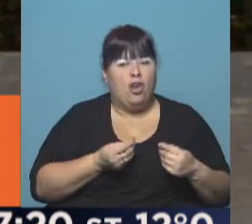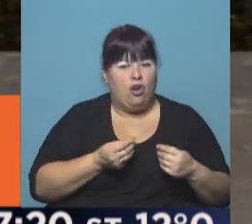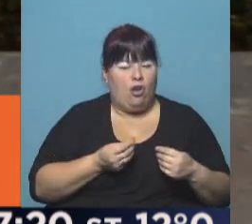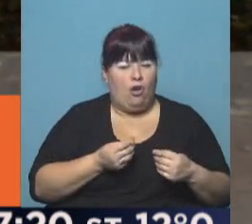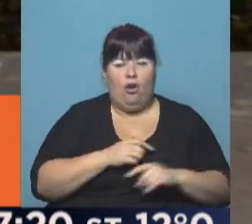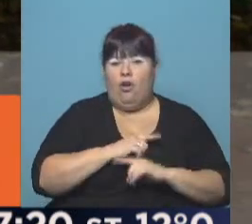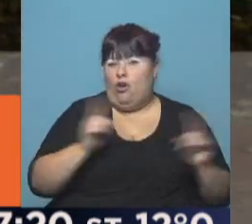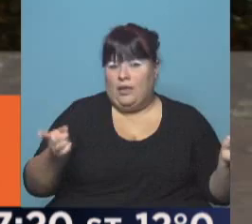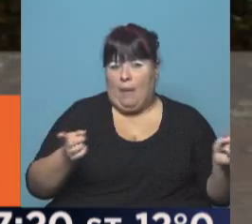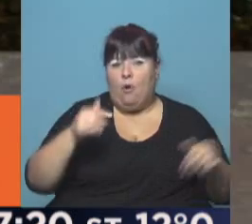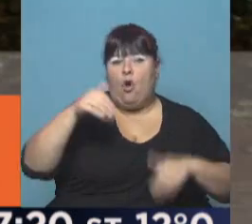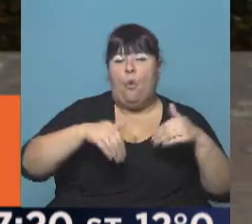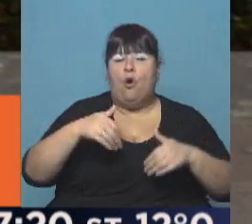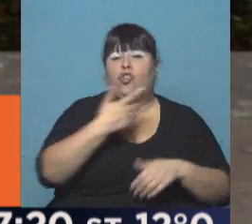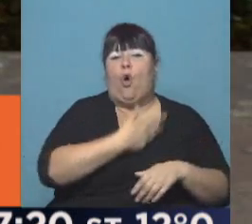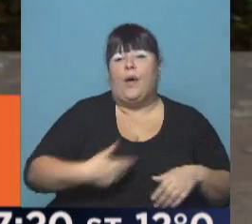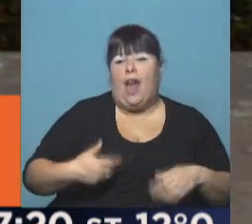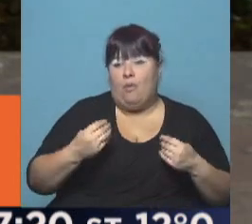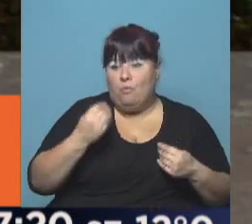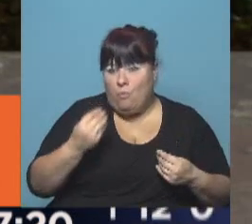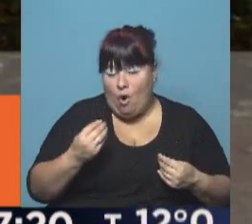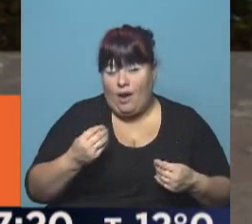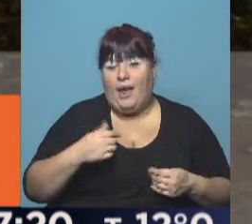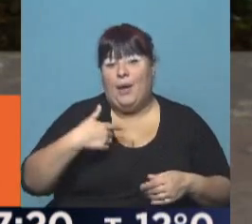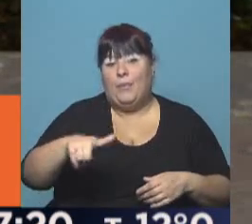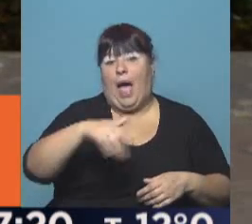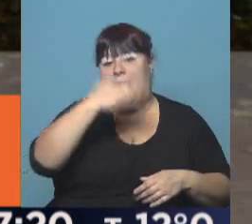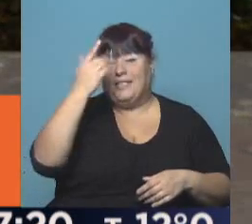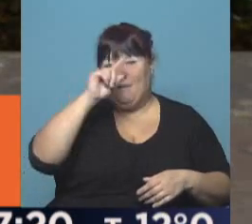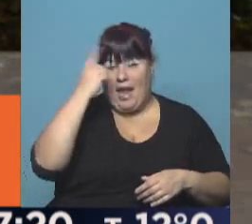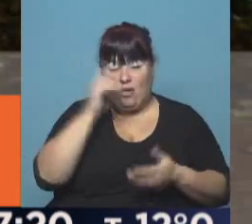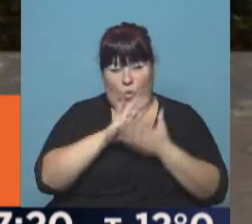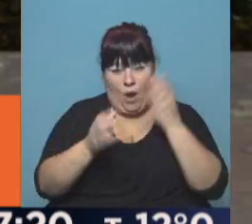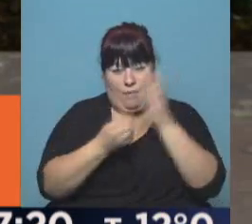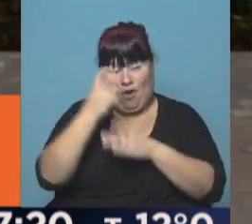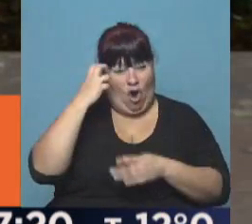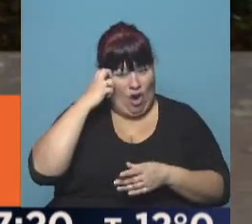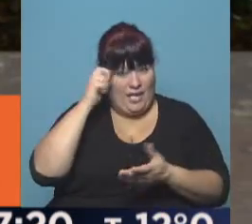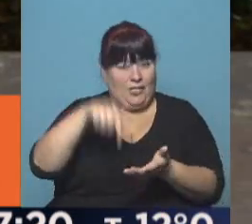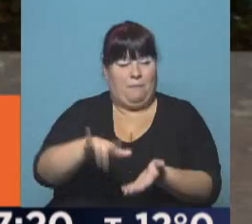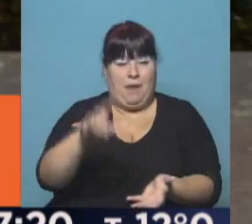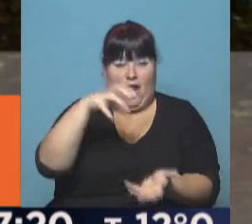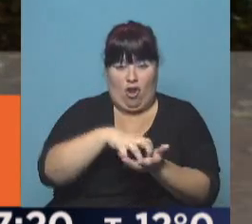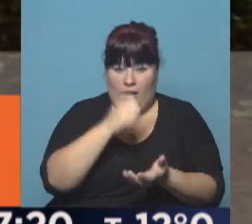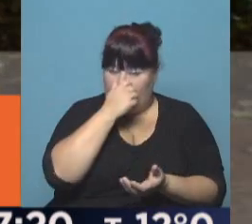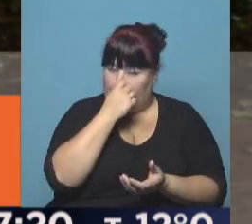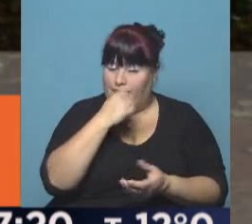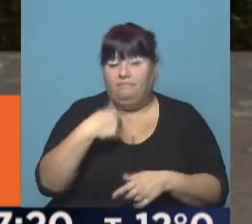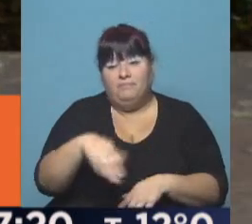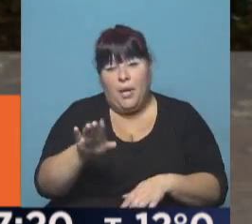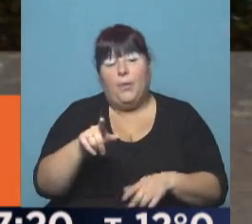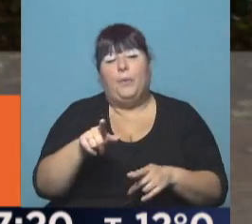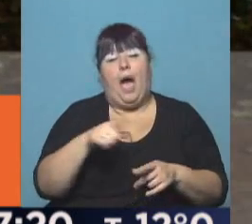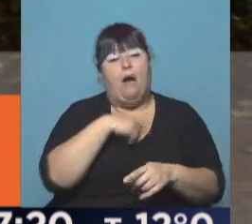se hagan tampoco elecciones a gobernadores, porque llega la Asamblea Nacional Constituyente, que se instala este miércoles, y va a tener